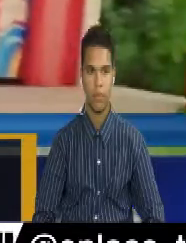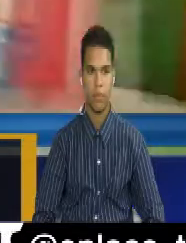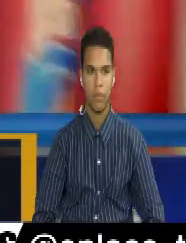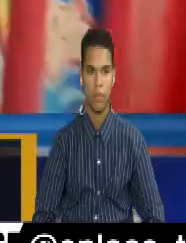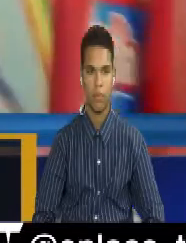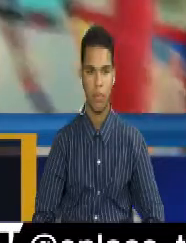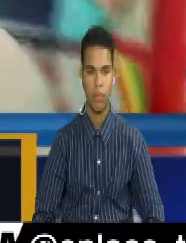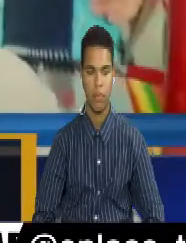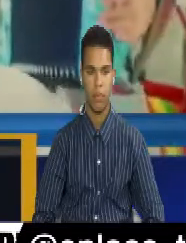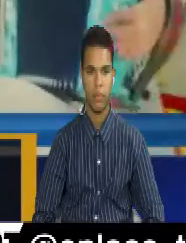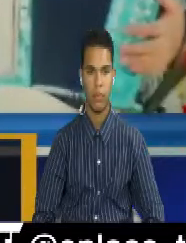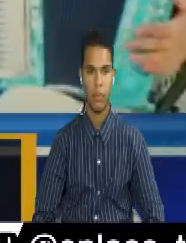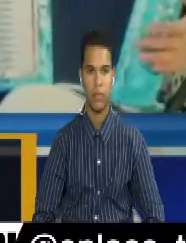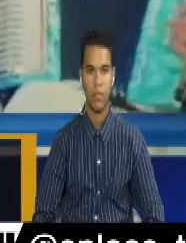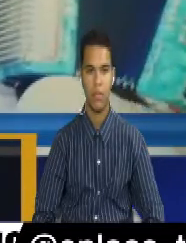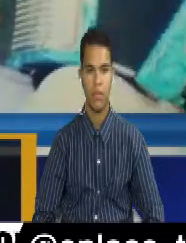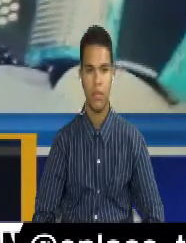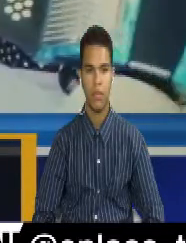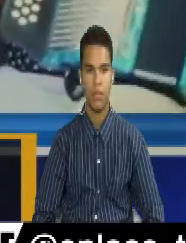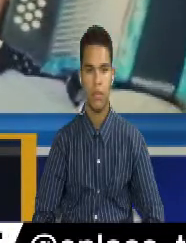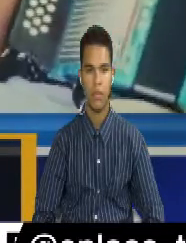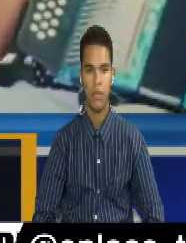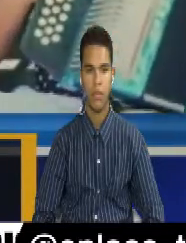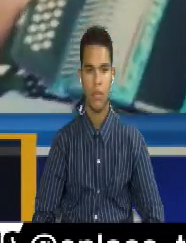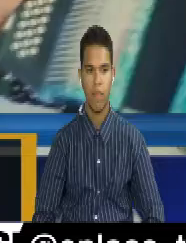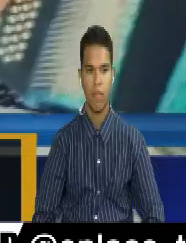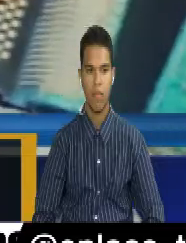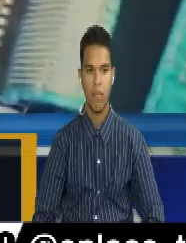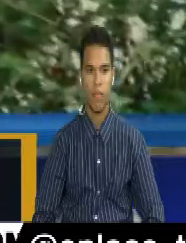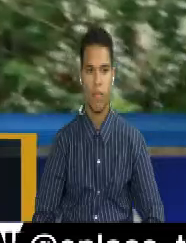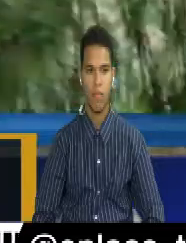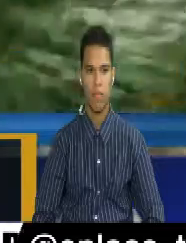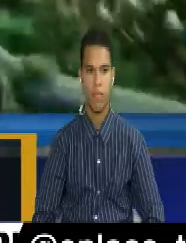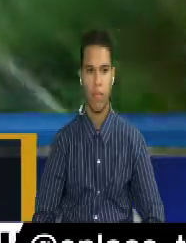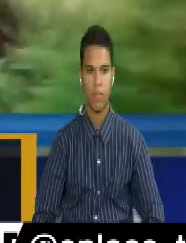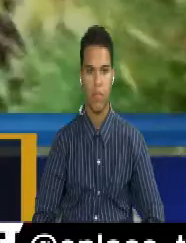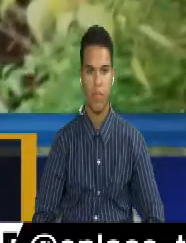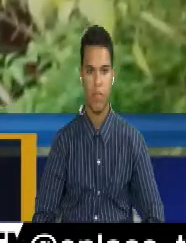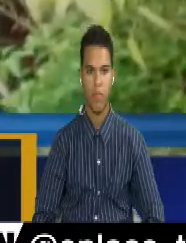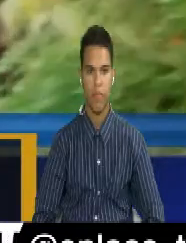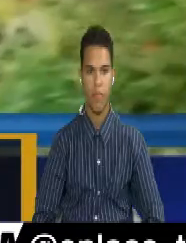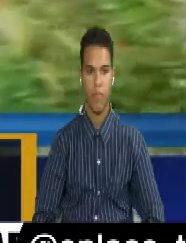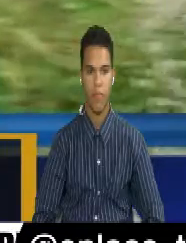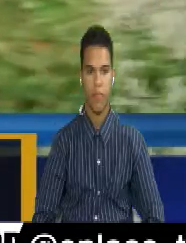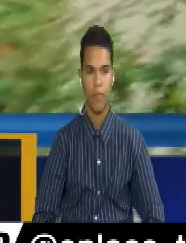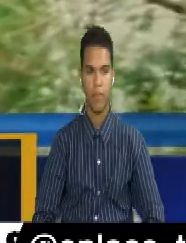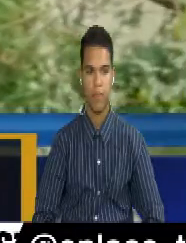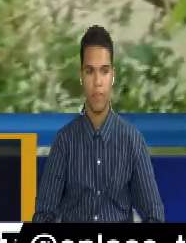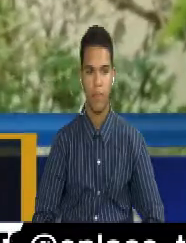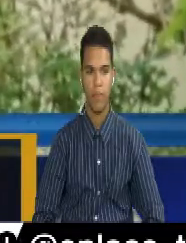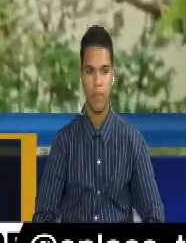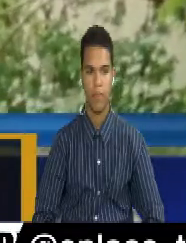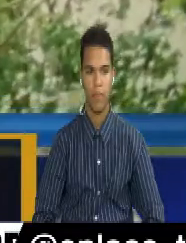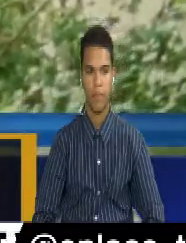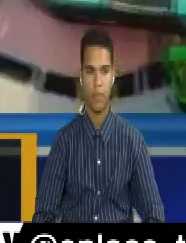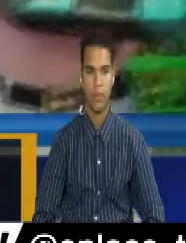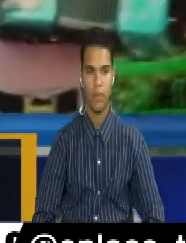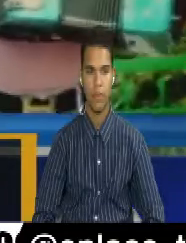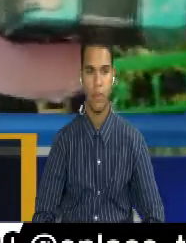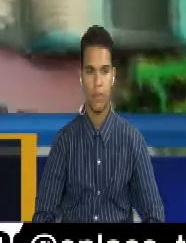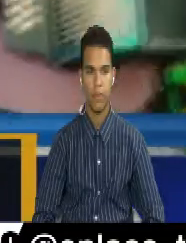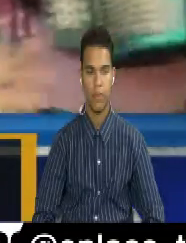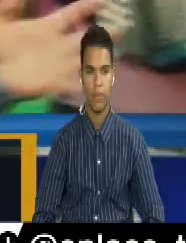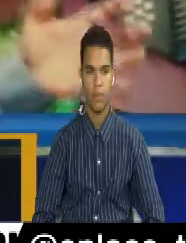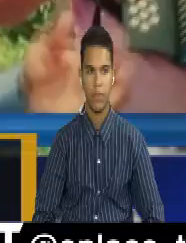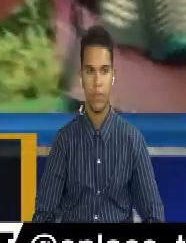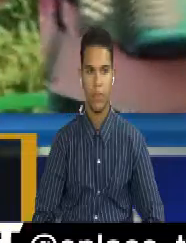no supe dónde andaba y todito se acabó. Para colmo de mi suerte fue